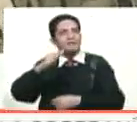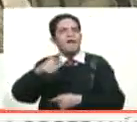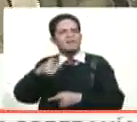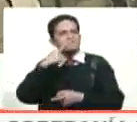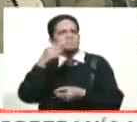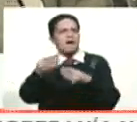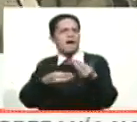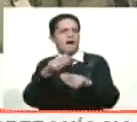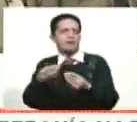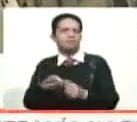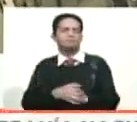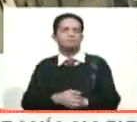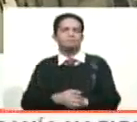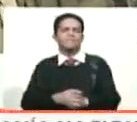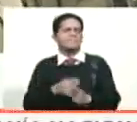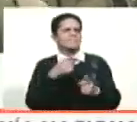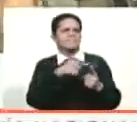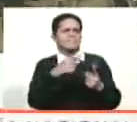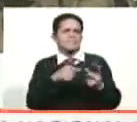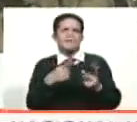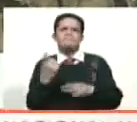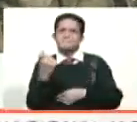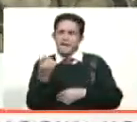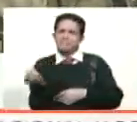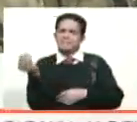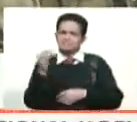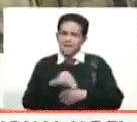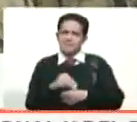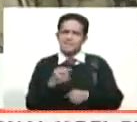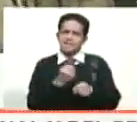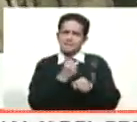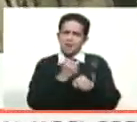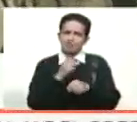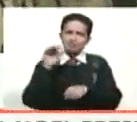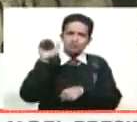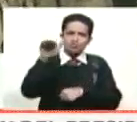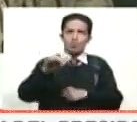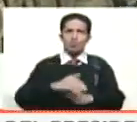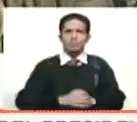Sin lugar a dudas, hay muchas cosas por hacer hacia el futuro.